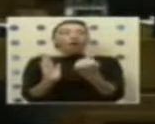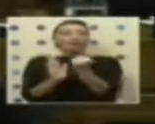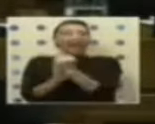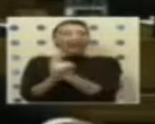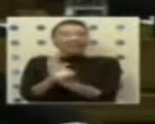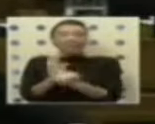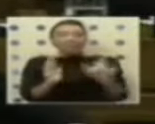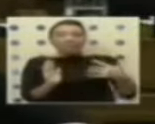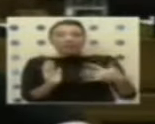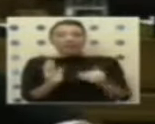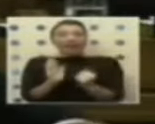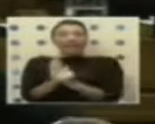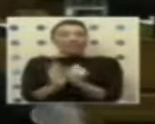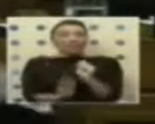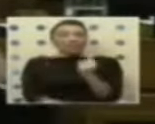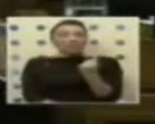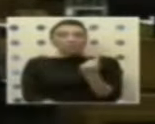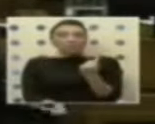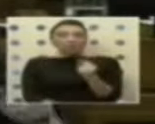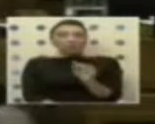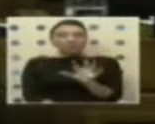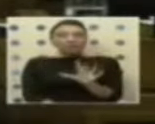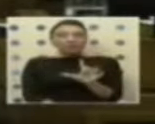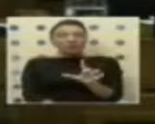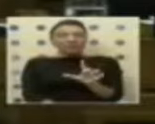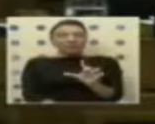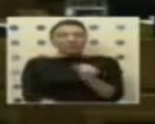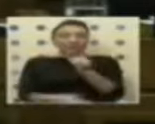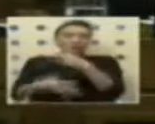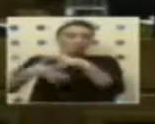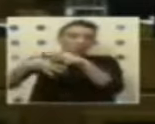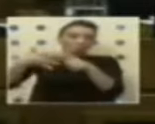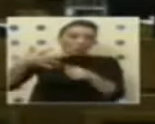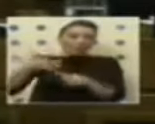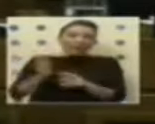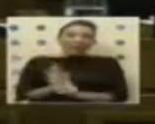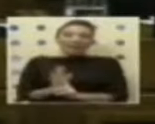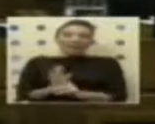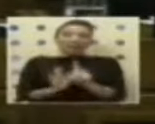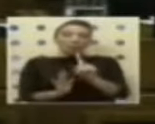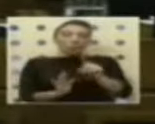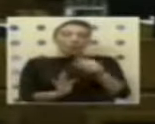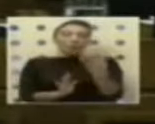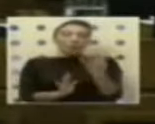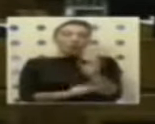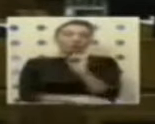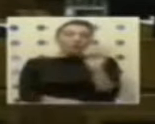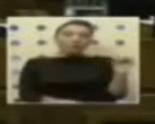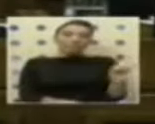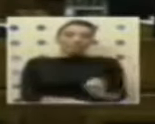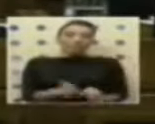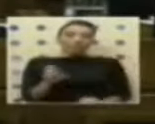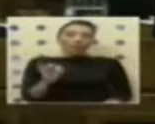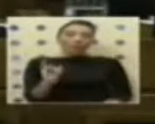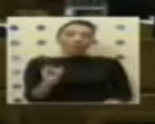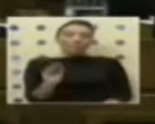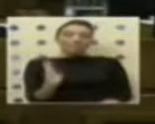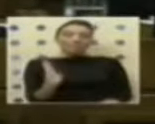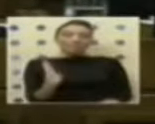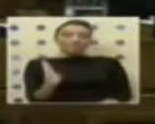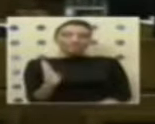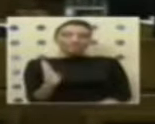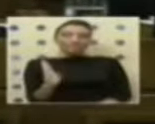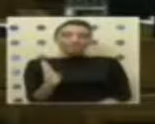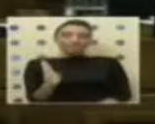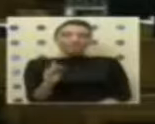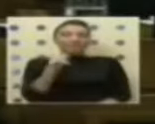es el artículo primero, 57 numerales, y que representa el 1.4% del PIB, que es